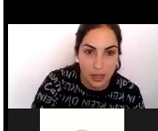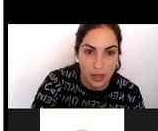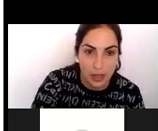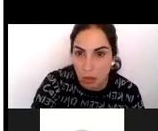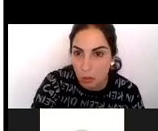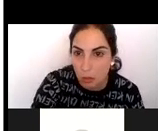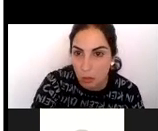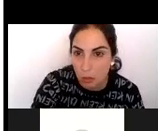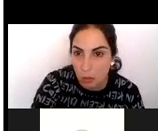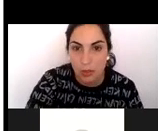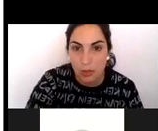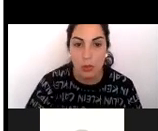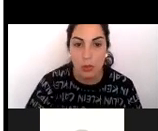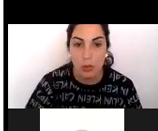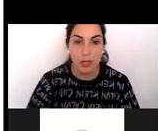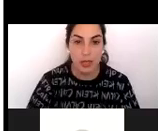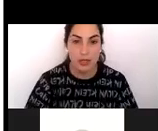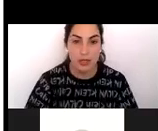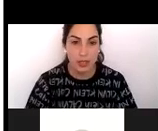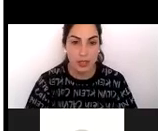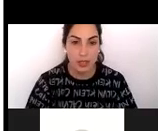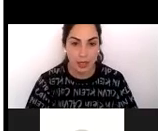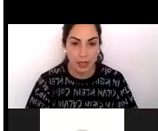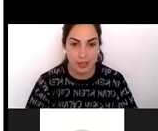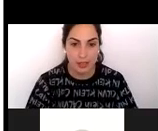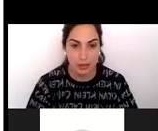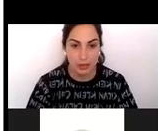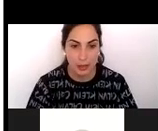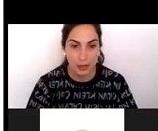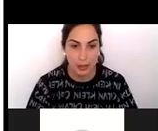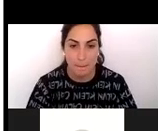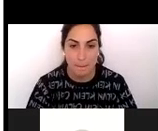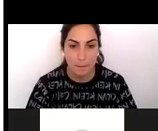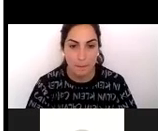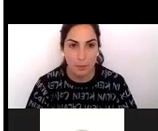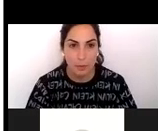¿Alguien si lo puede decir o me lo puede escribir? ¿Cuáles son las noticias que están ahí en esa portada?